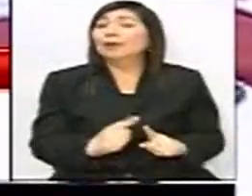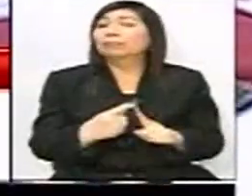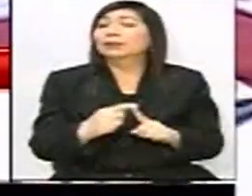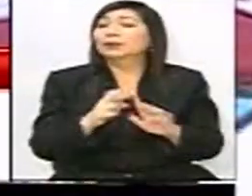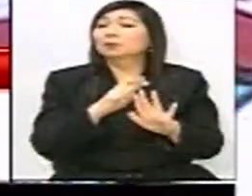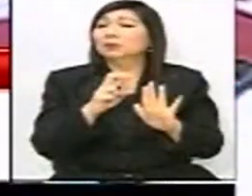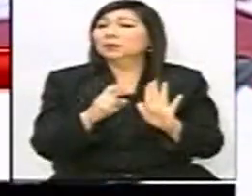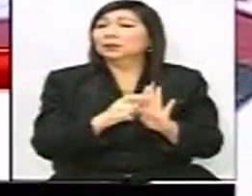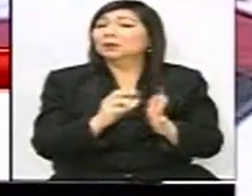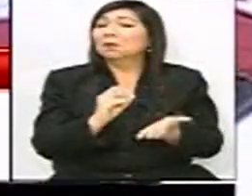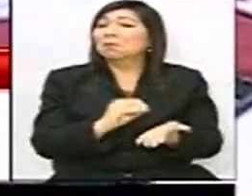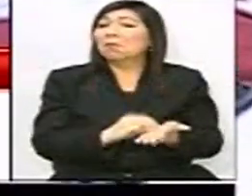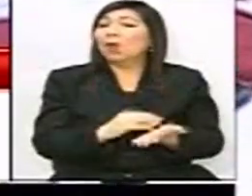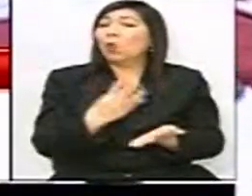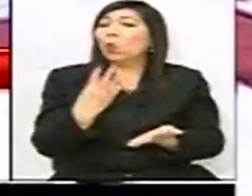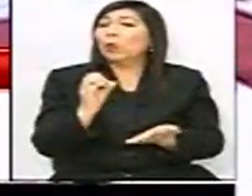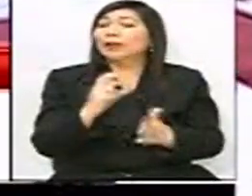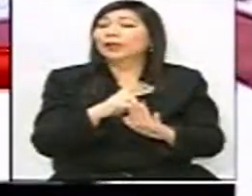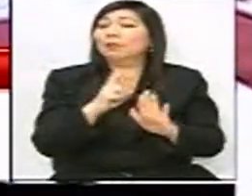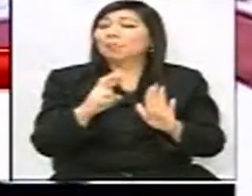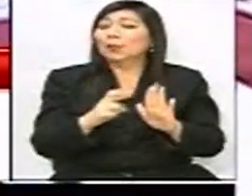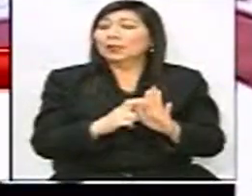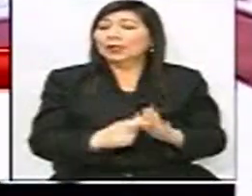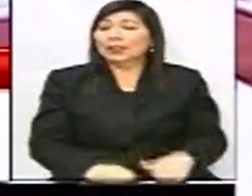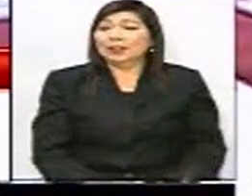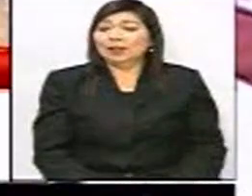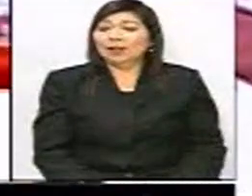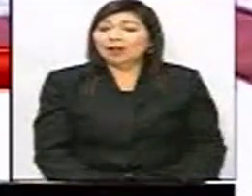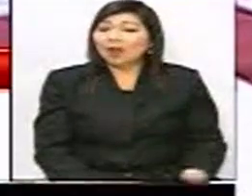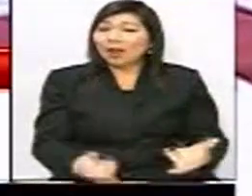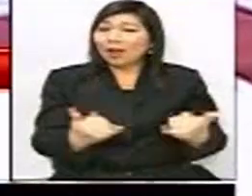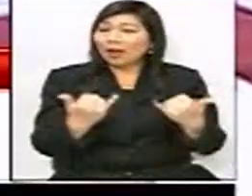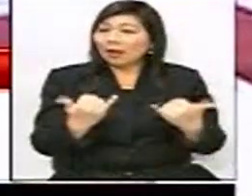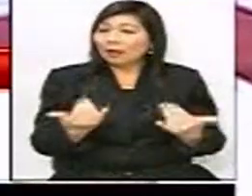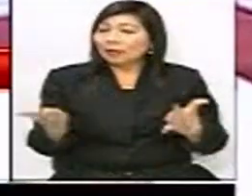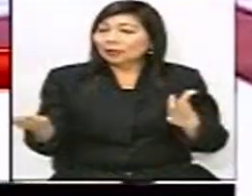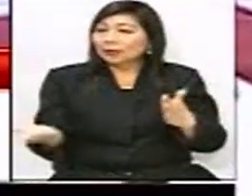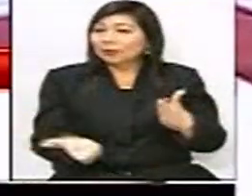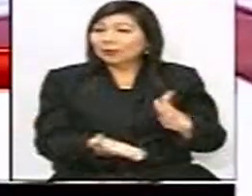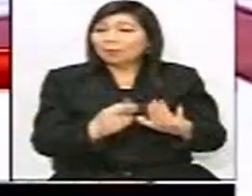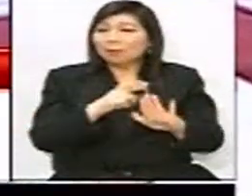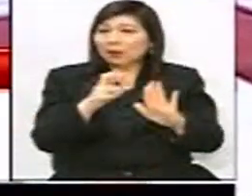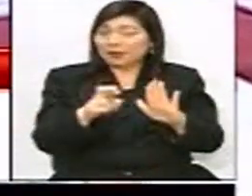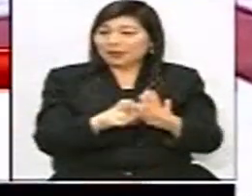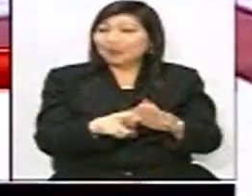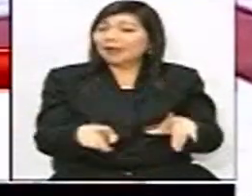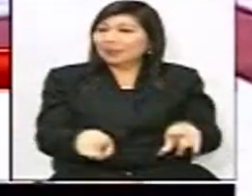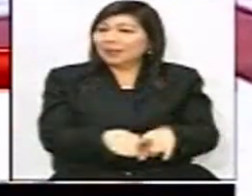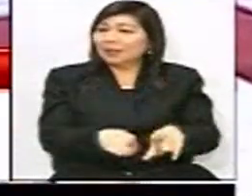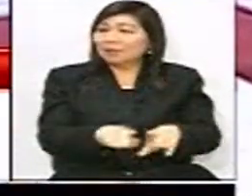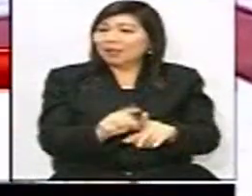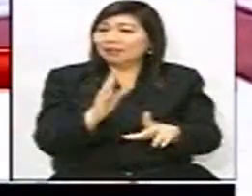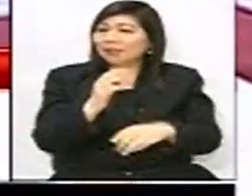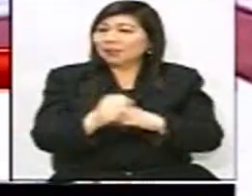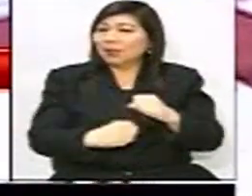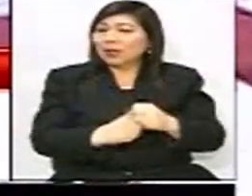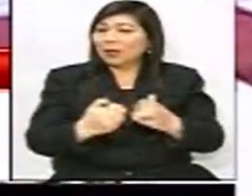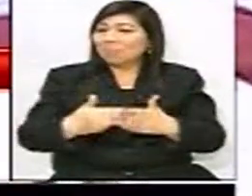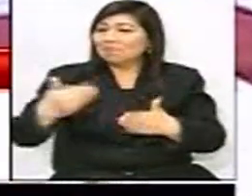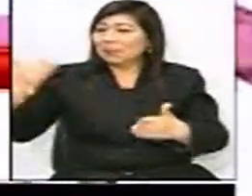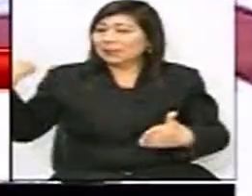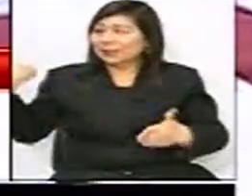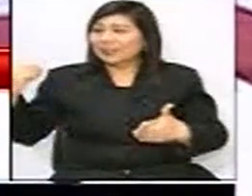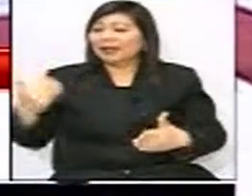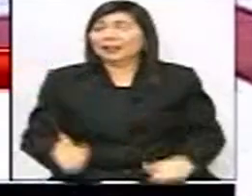varios proyectos, más de 40 proyectos. Y hoy día hemos archivado proyectos todavía del quinquenio del gobierno pasado. O